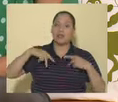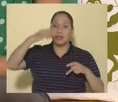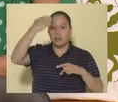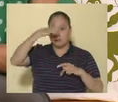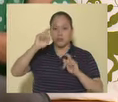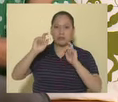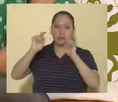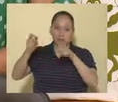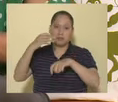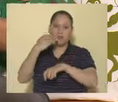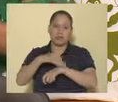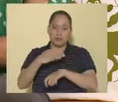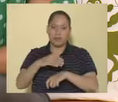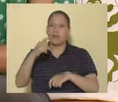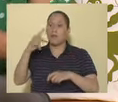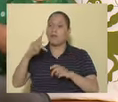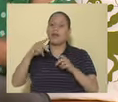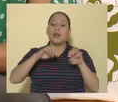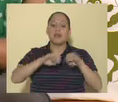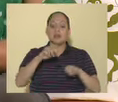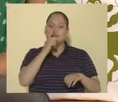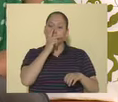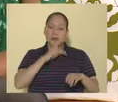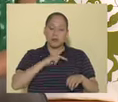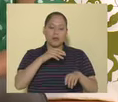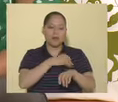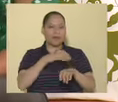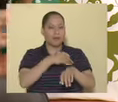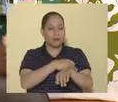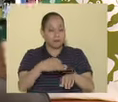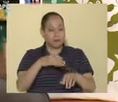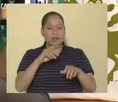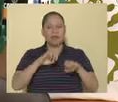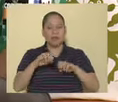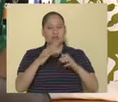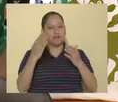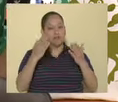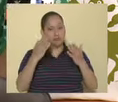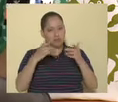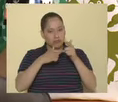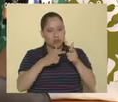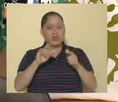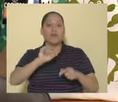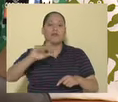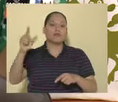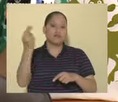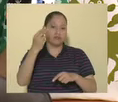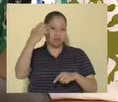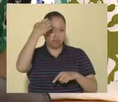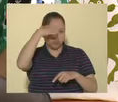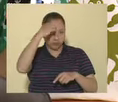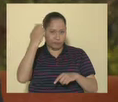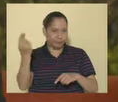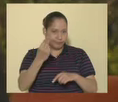externa, pero que siga la empresa. Que sean profesionales, que en la empresa haya